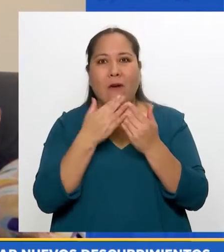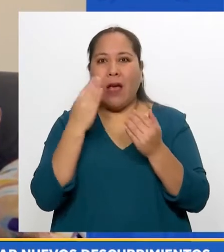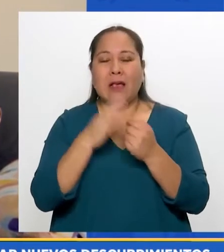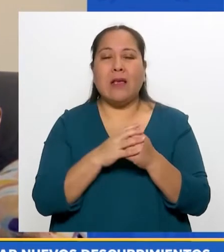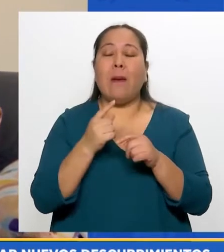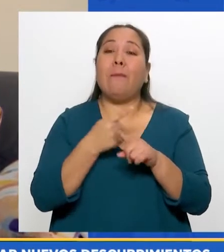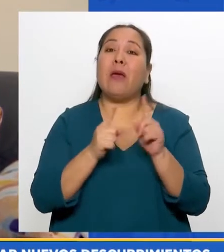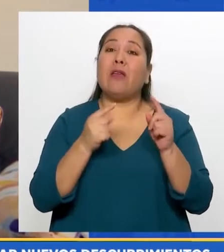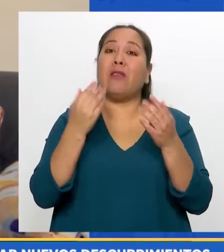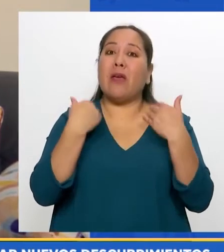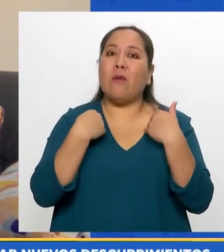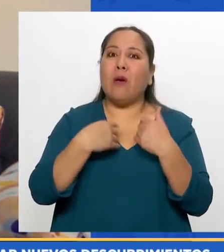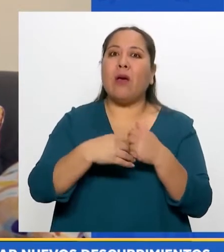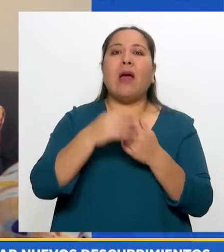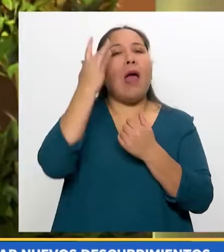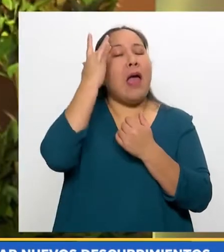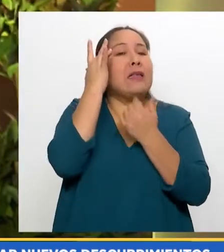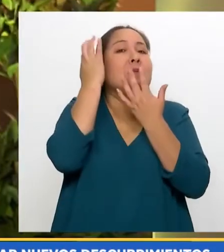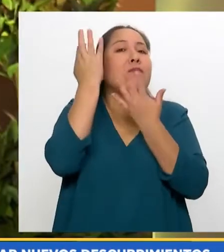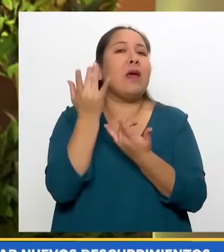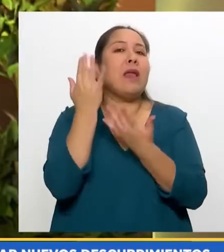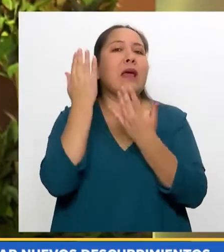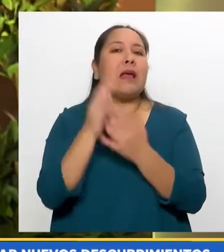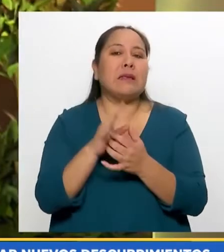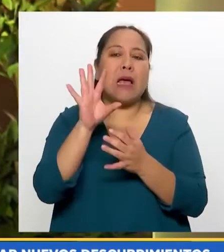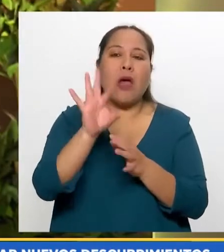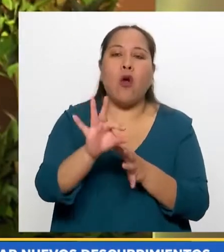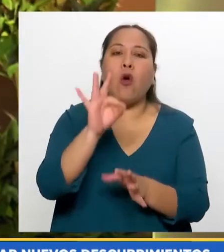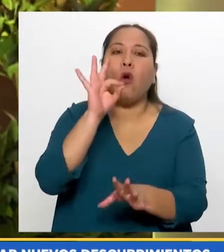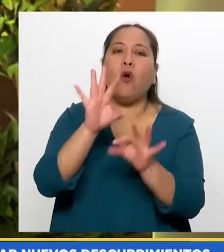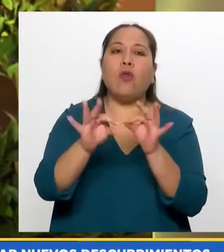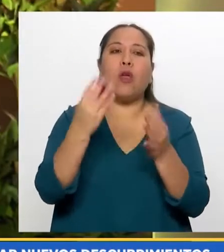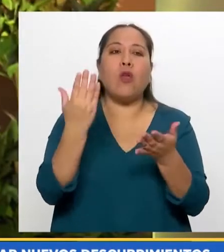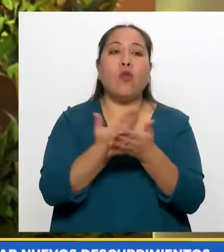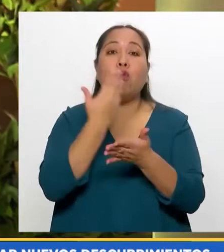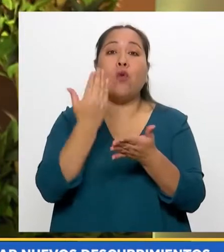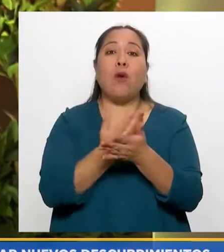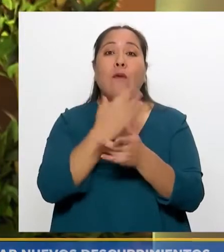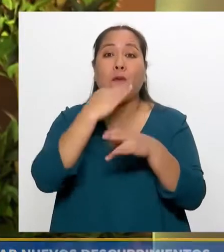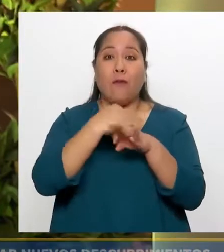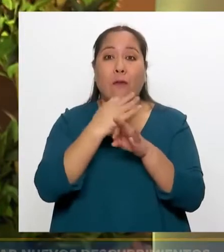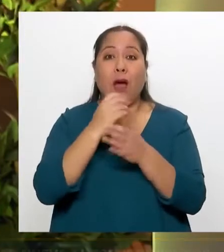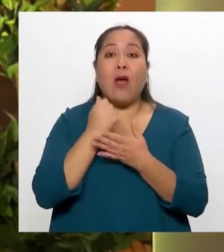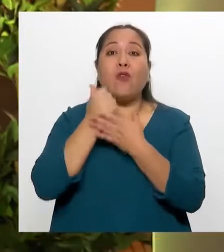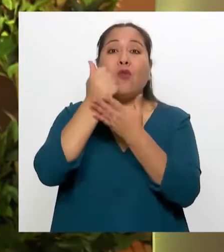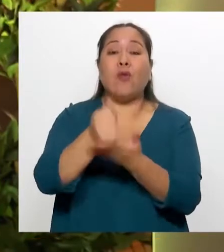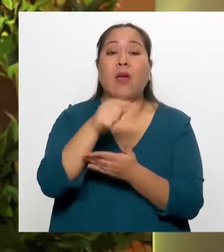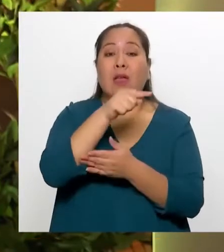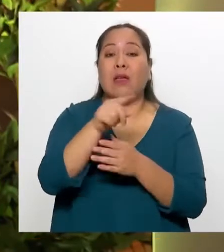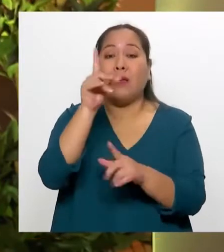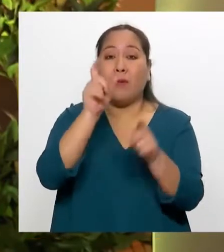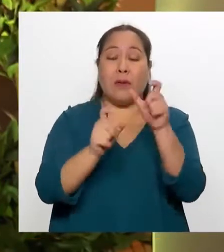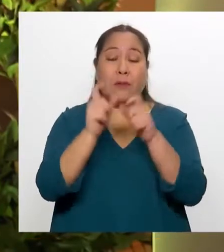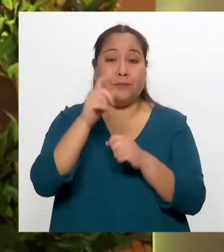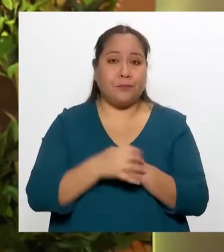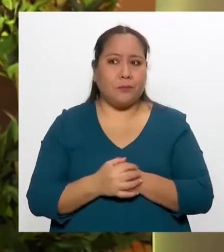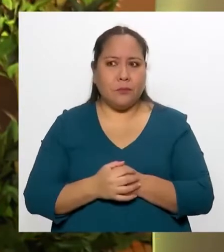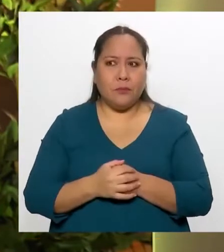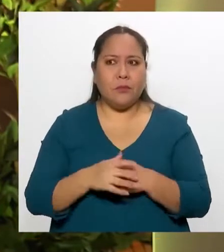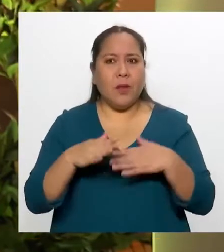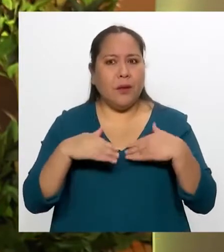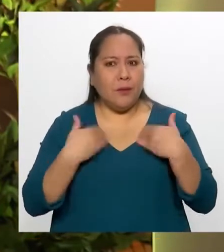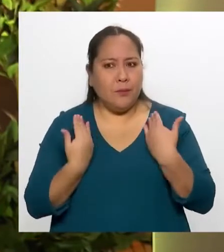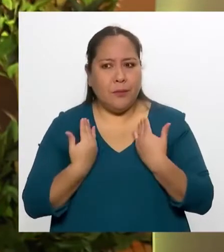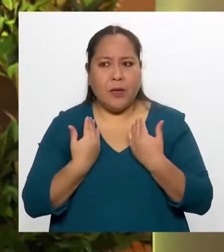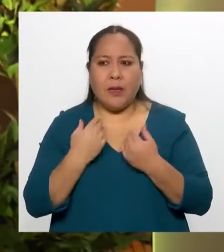futuro se puedan dar nuevos descubrimientos para que ayuden a estas personas, ¿no? ¿Y se podría recuperar una persona,